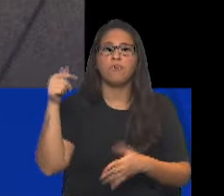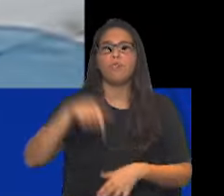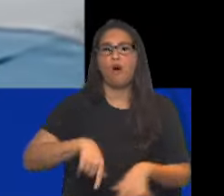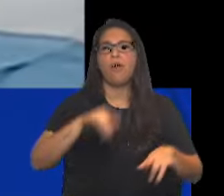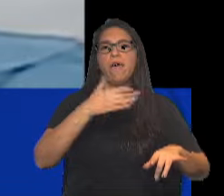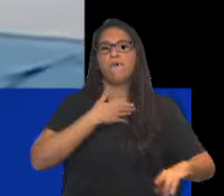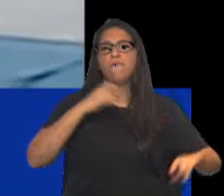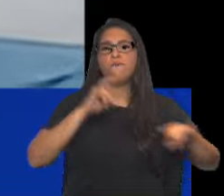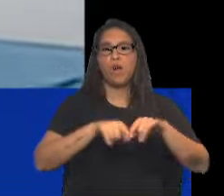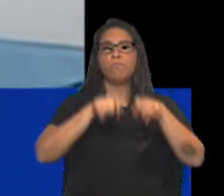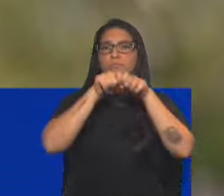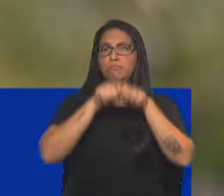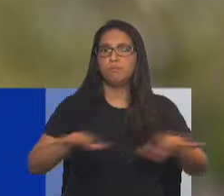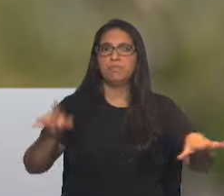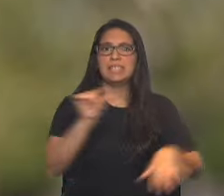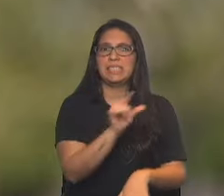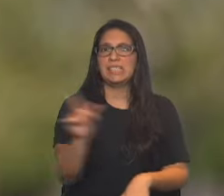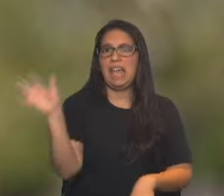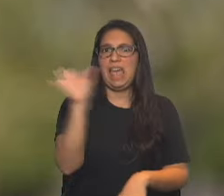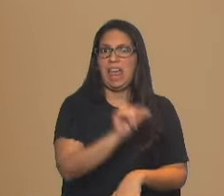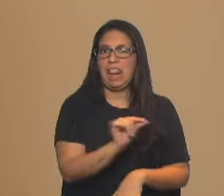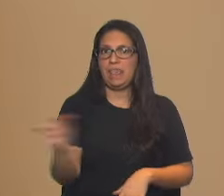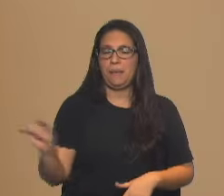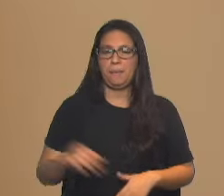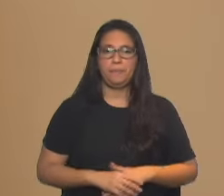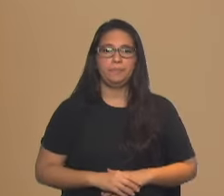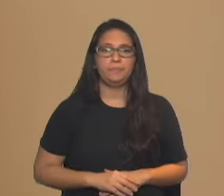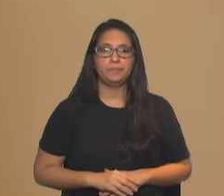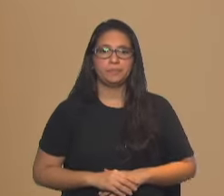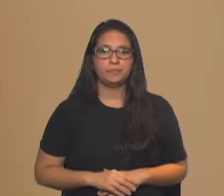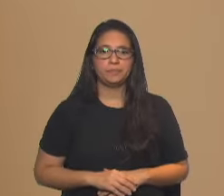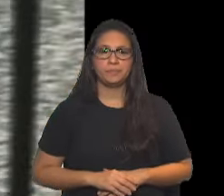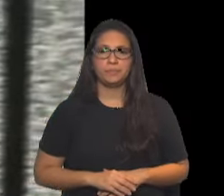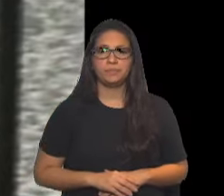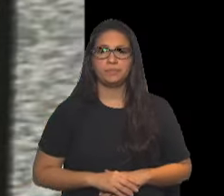Flow Hermes y ahí y los 13, el robo de las manos de Perón. Entra acá.